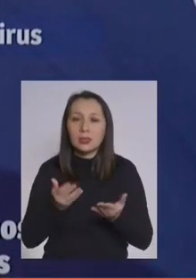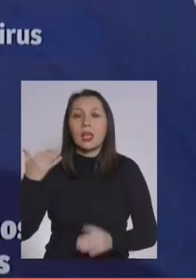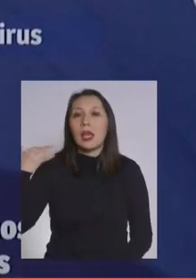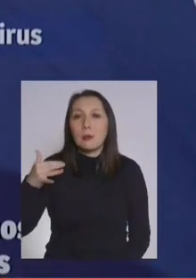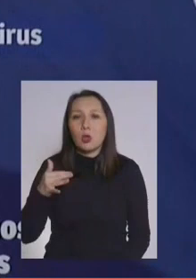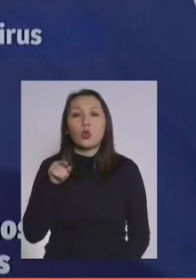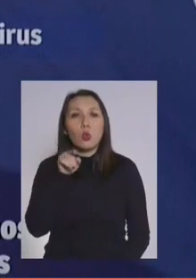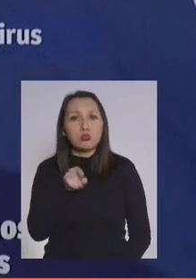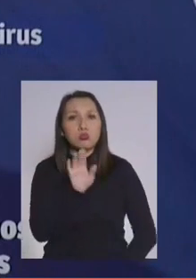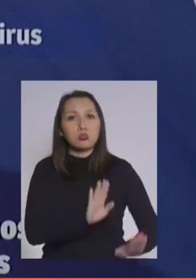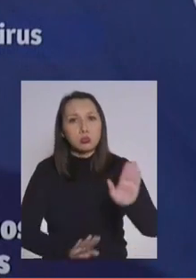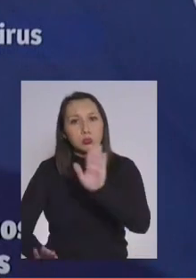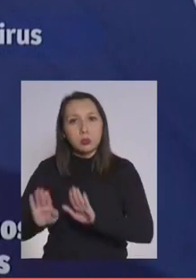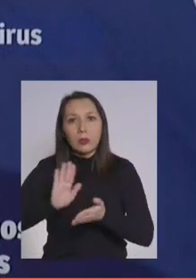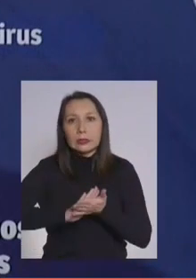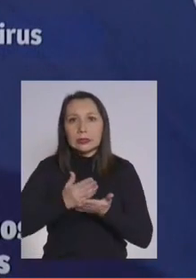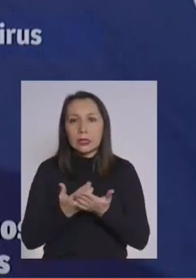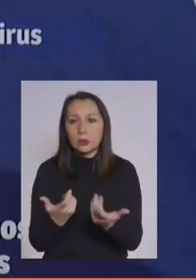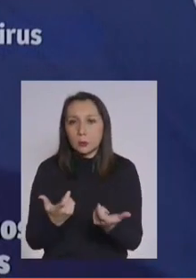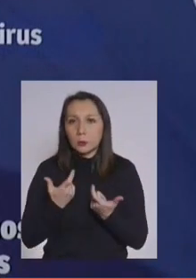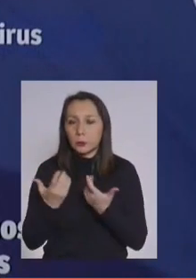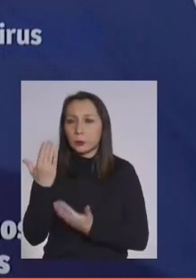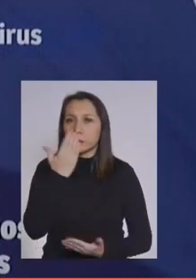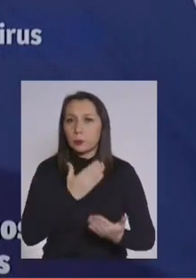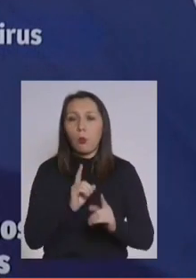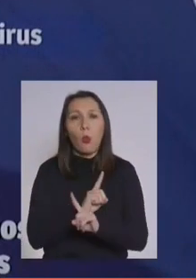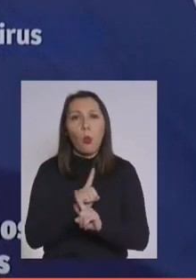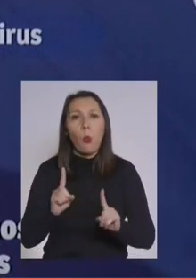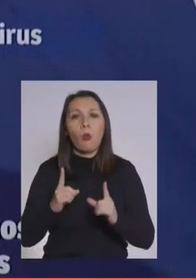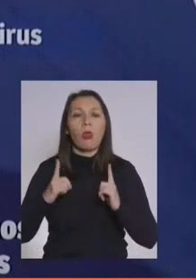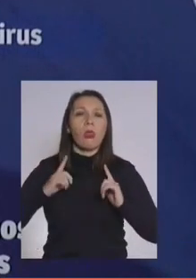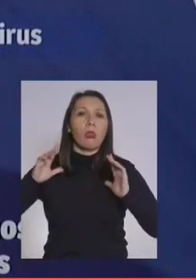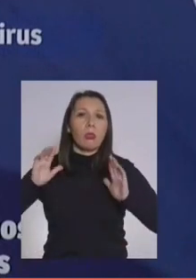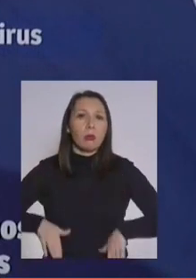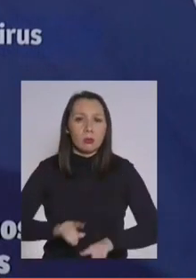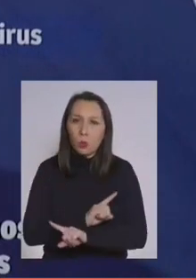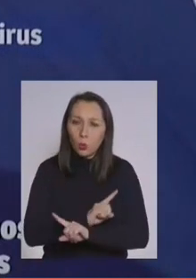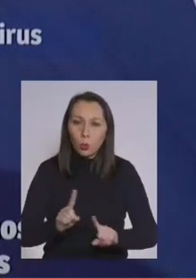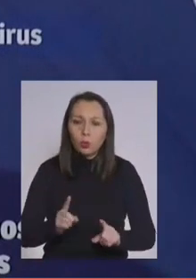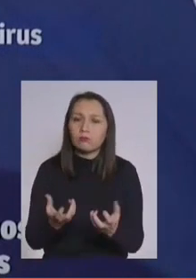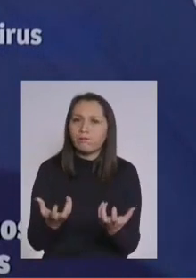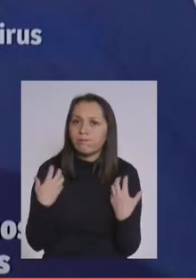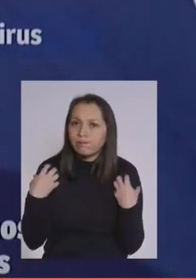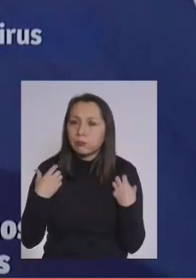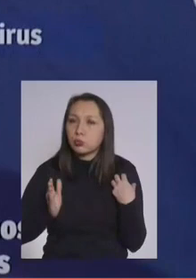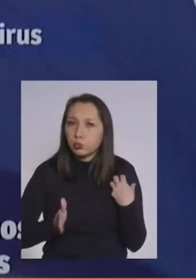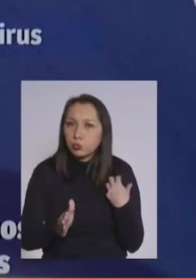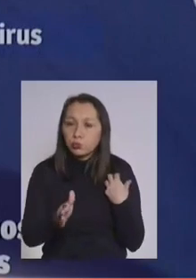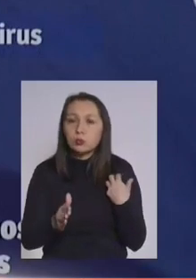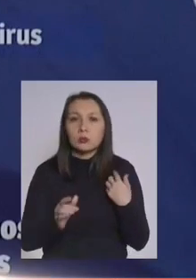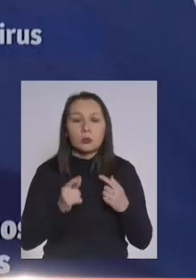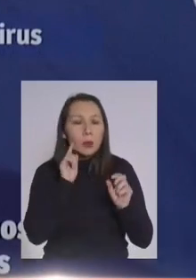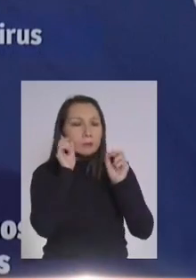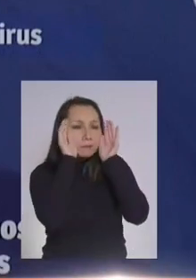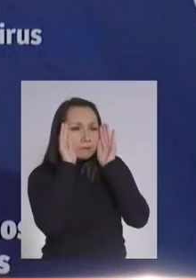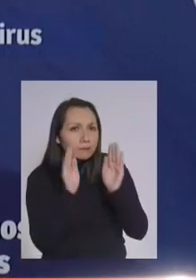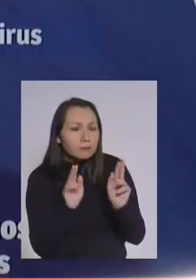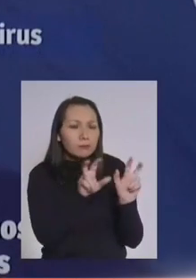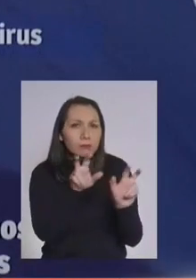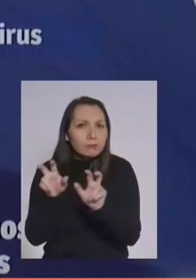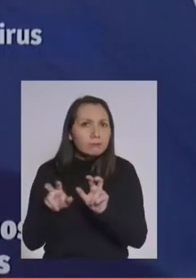de mantener las medidas sanitarias no bajarlos los brazos y mantenernos alerta